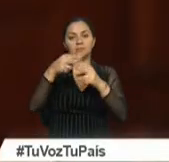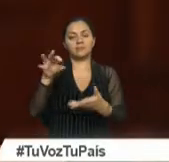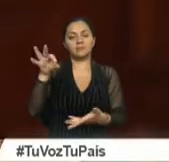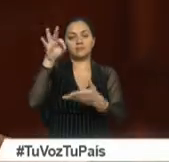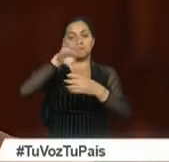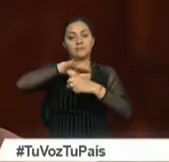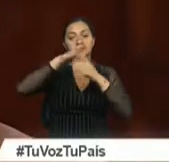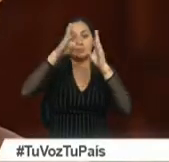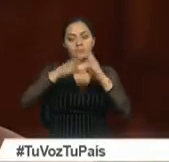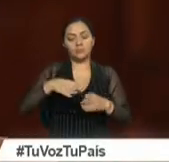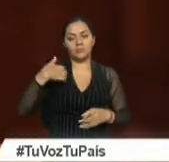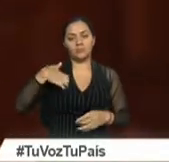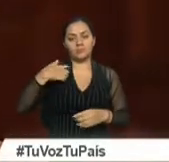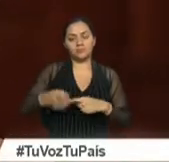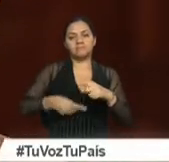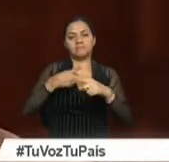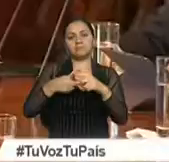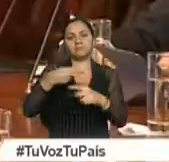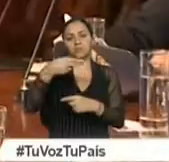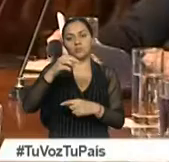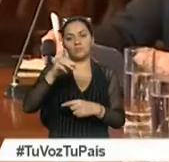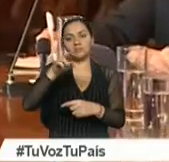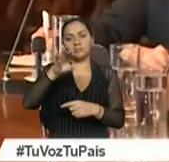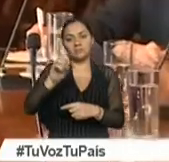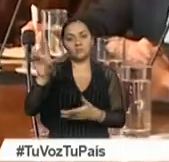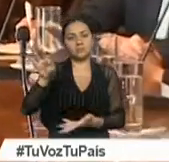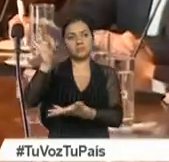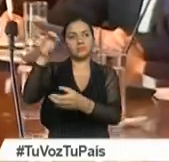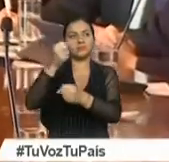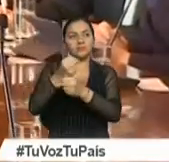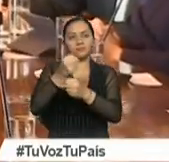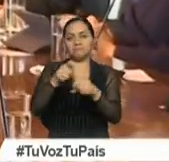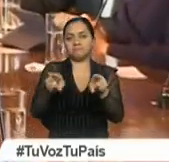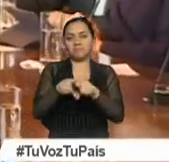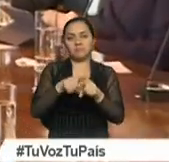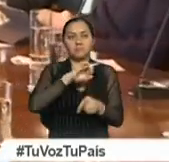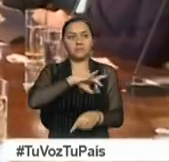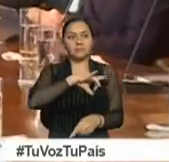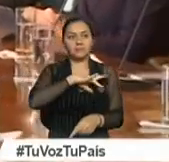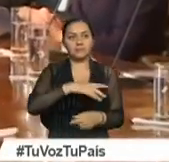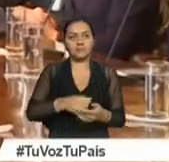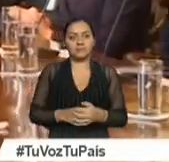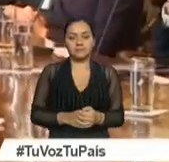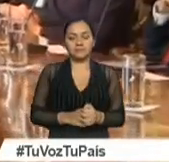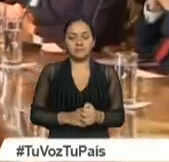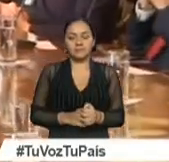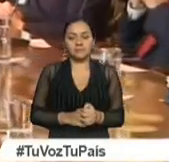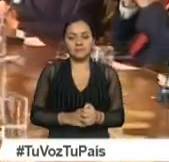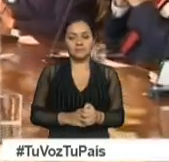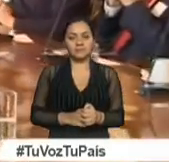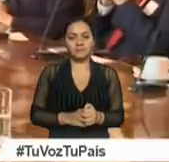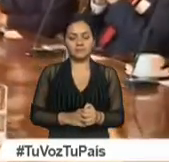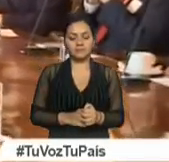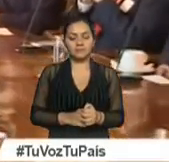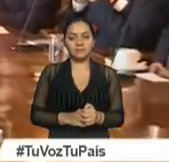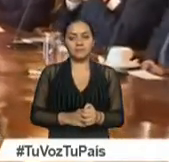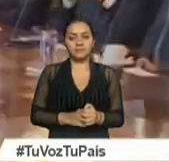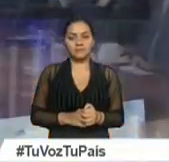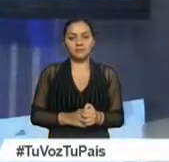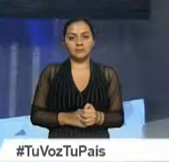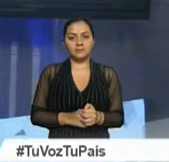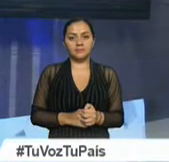en Argentina, mientras que Homero Arellano se desempeñará en el mismo cargo en Chile. Caterine Morejón, Noticiero